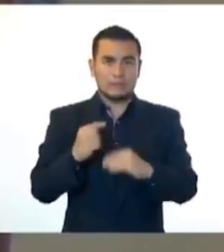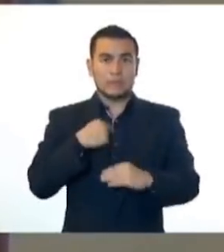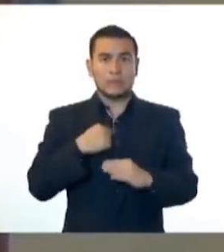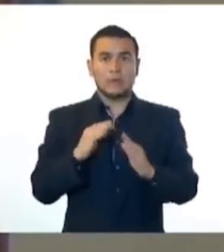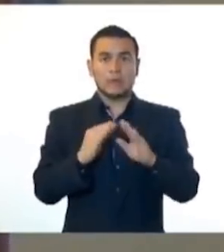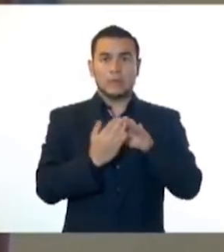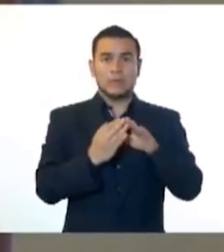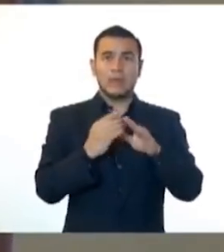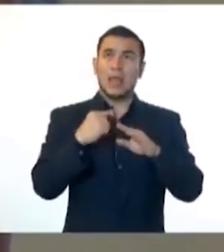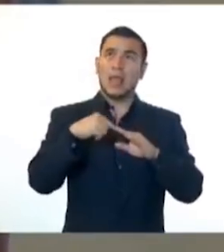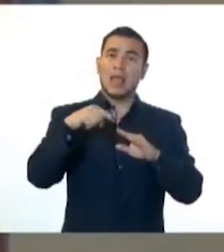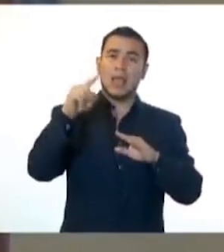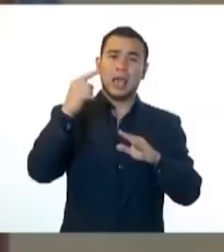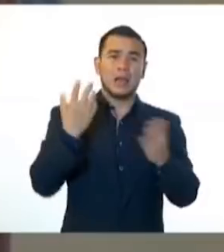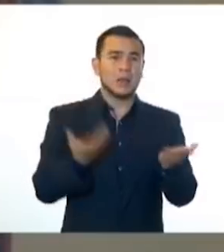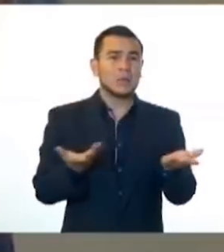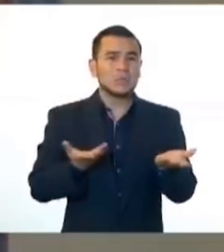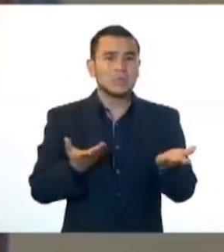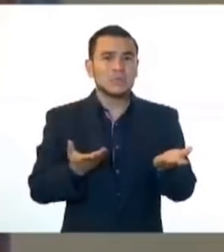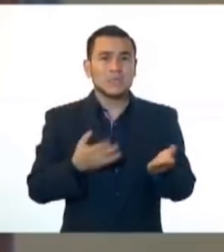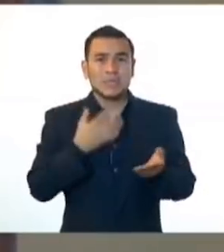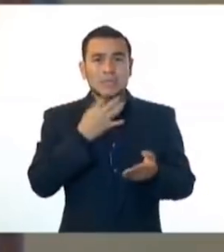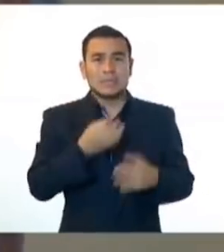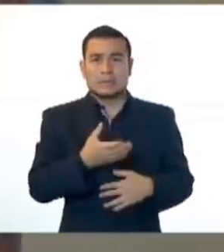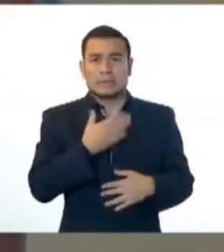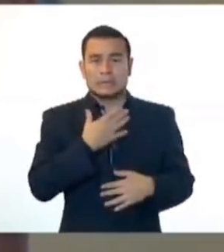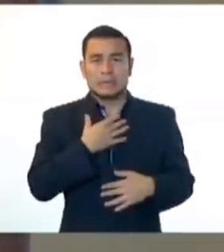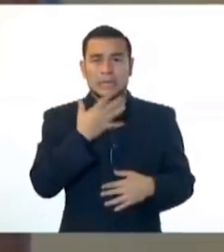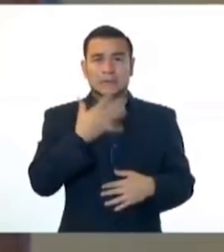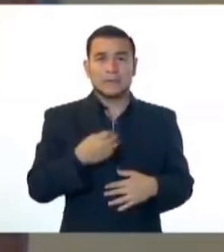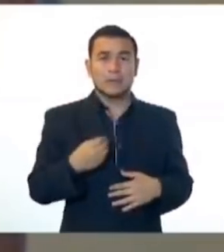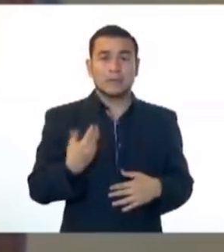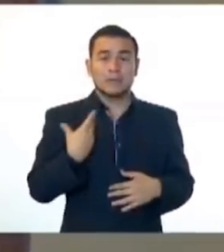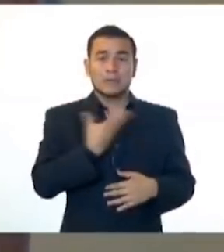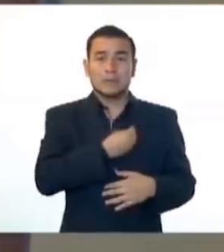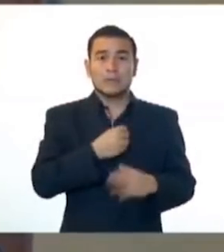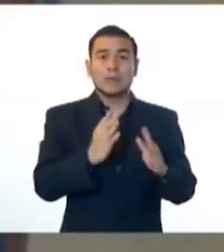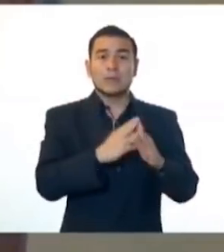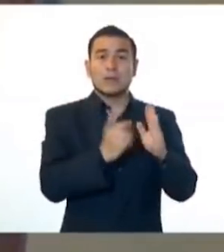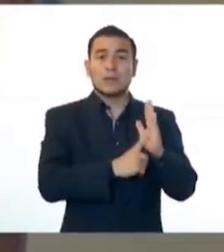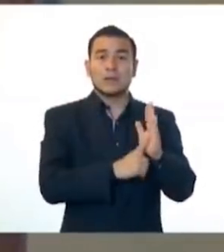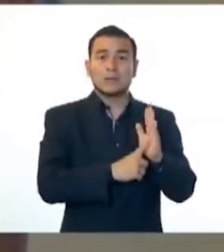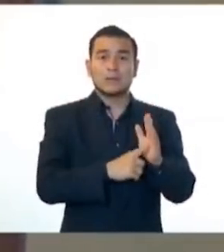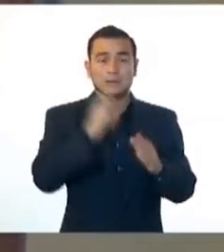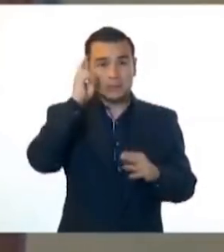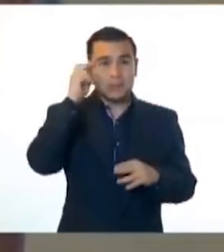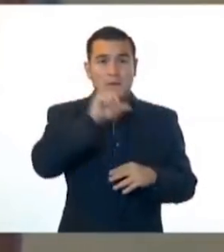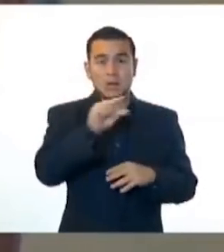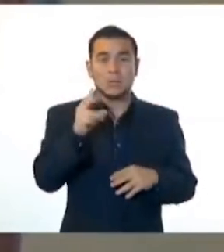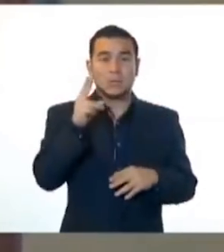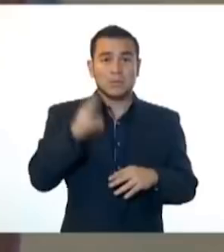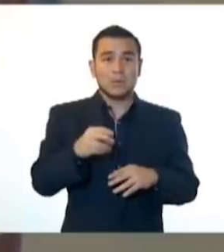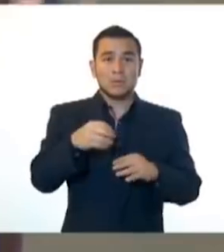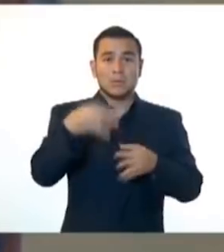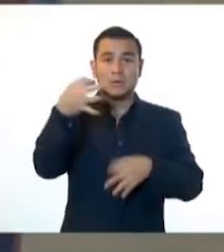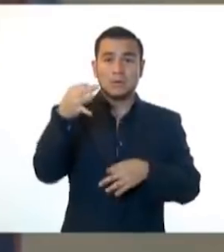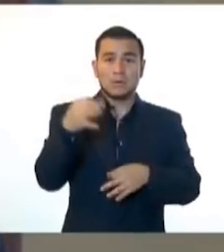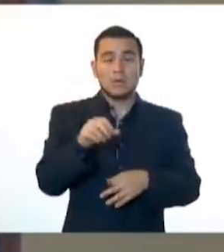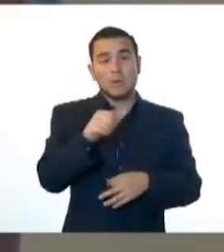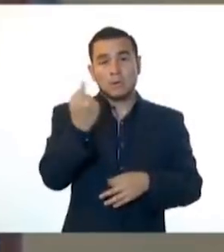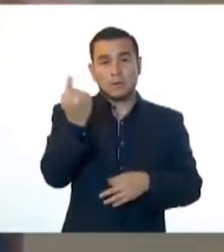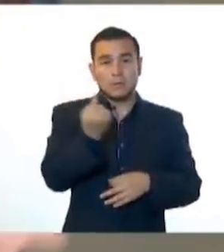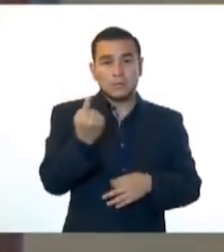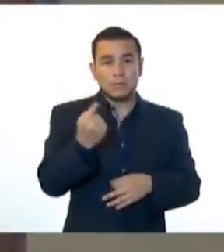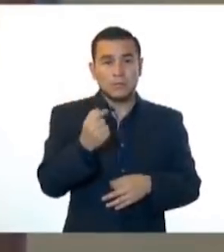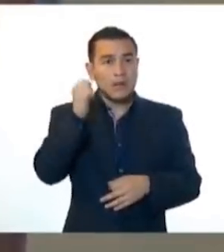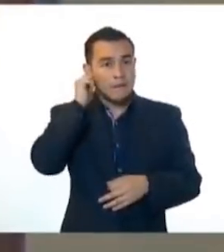me van a transferir a mí si yo no tengo luz? O dice alguien, mire, nosotros alquilamos o compramos, pero no hemos cambiado el nombre en el recibo de luz, o el recibo de luz está a nombre